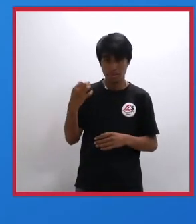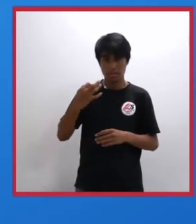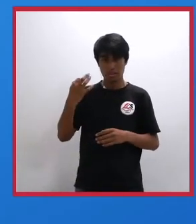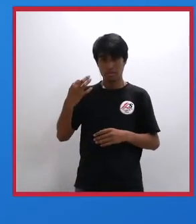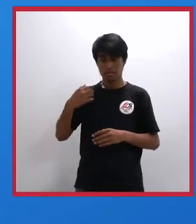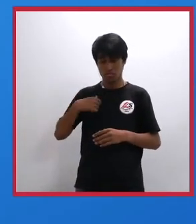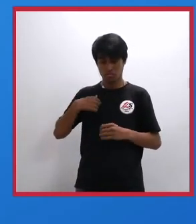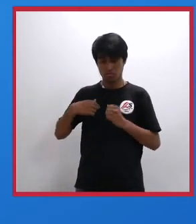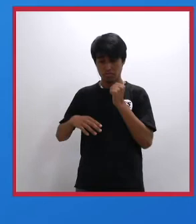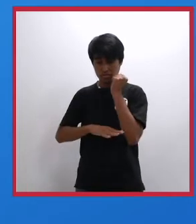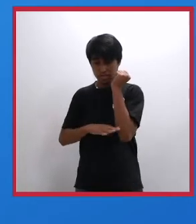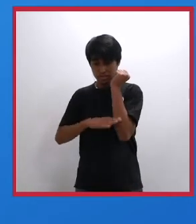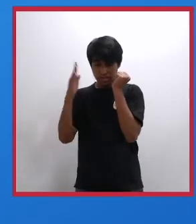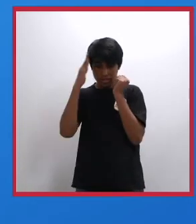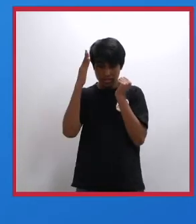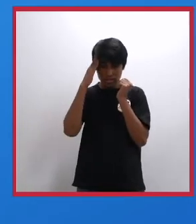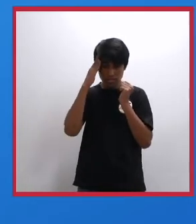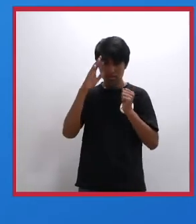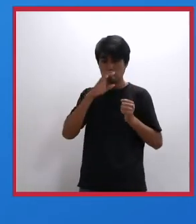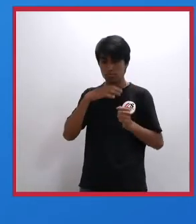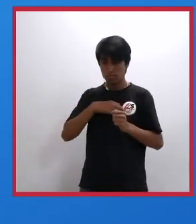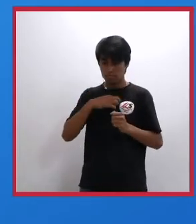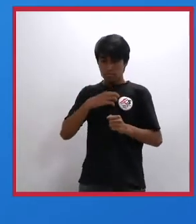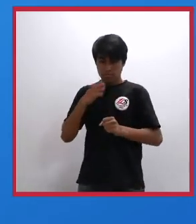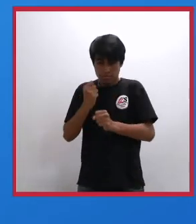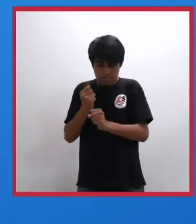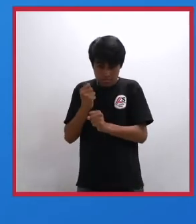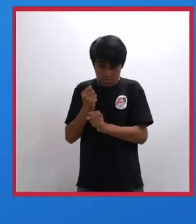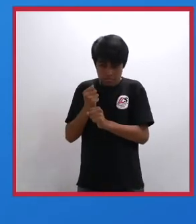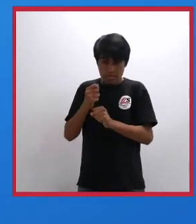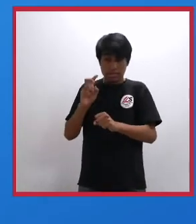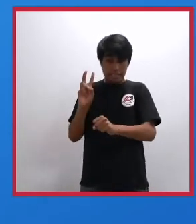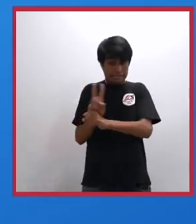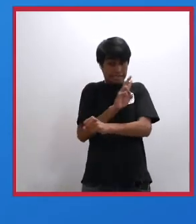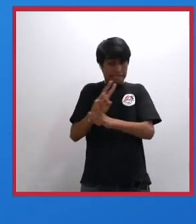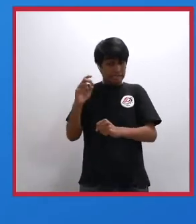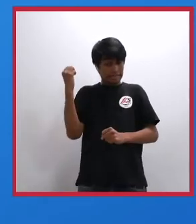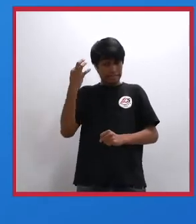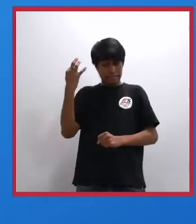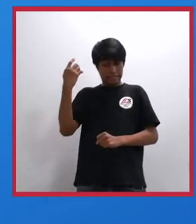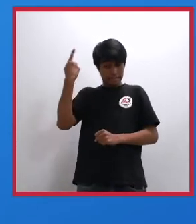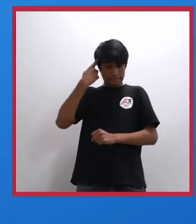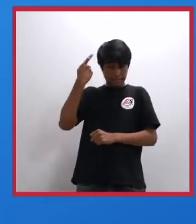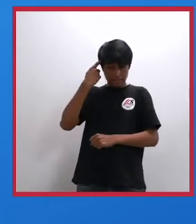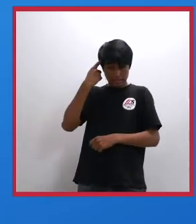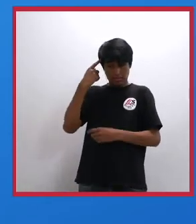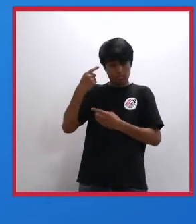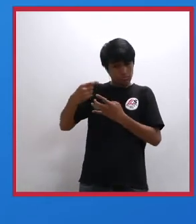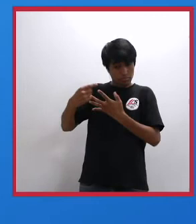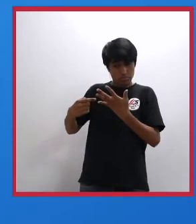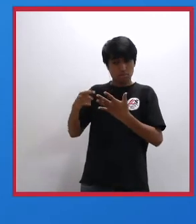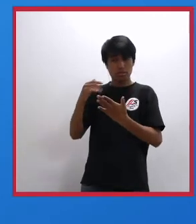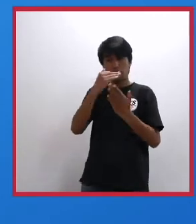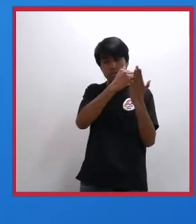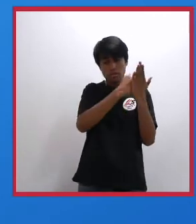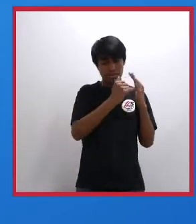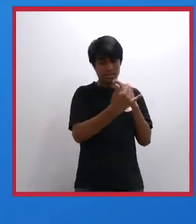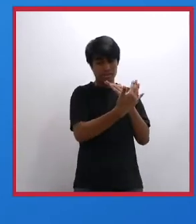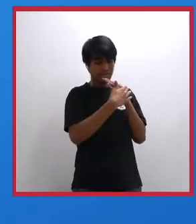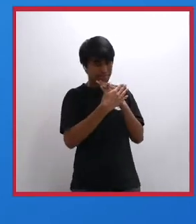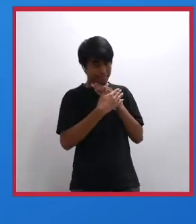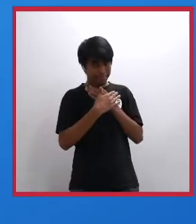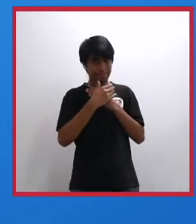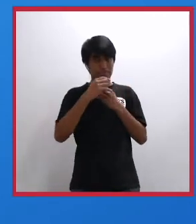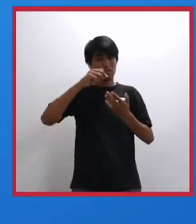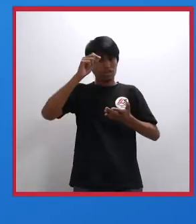principios básicos para actividades voluntarias de gestión de seguridad, teniendo en cuenta estipulación de los documentos de licitación,